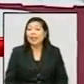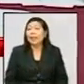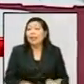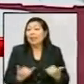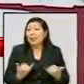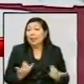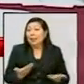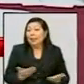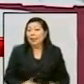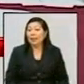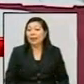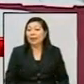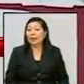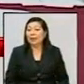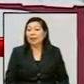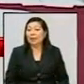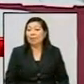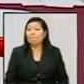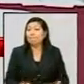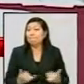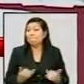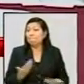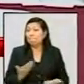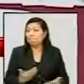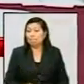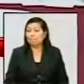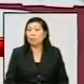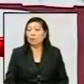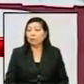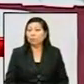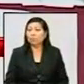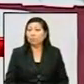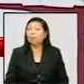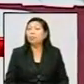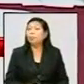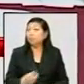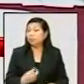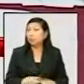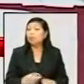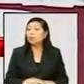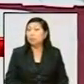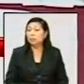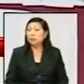es una, ya para terminar, esa es una situación bastante